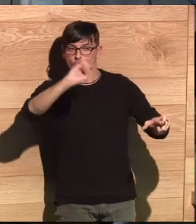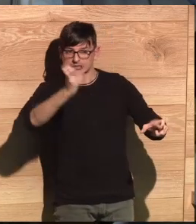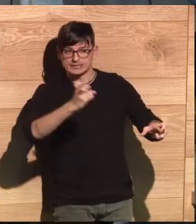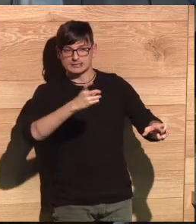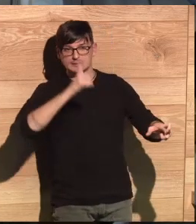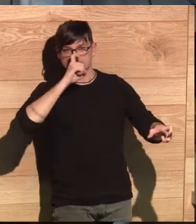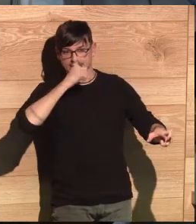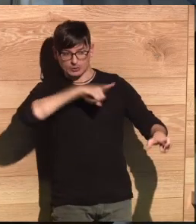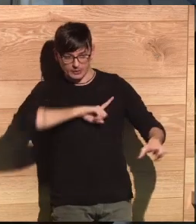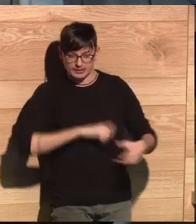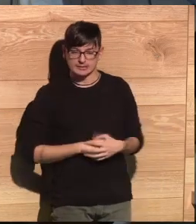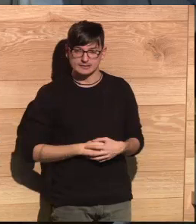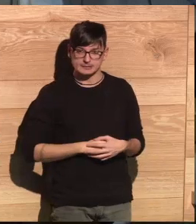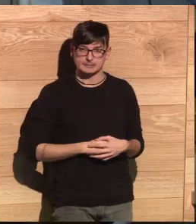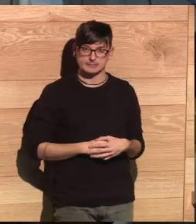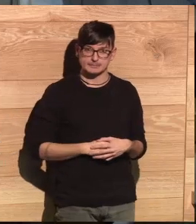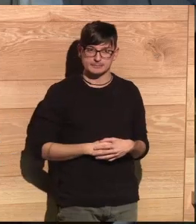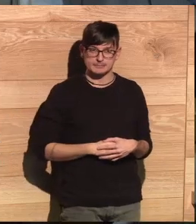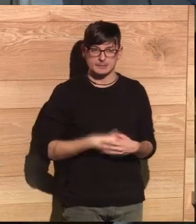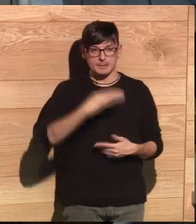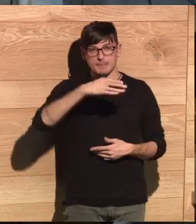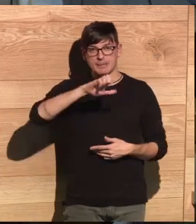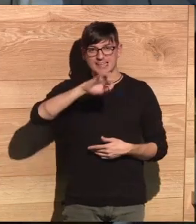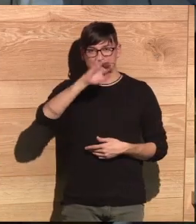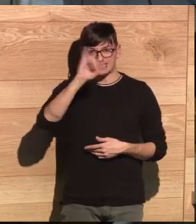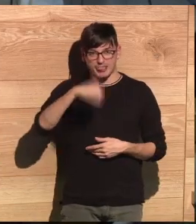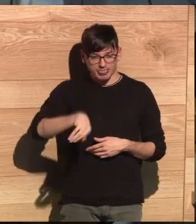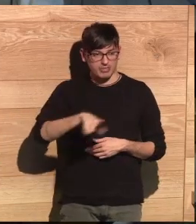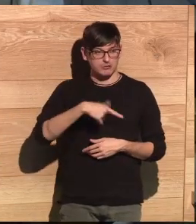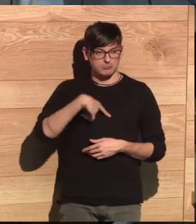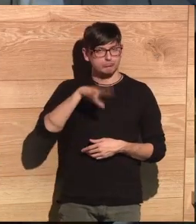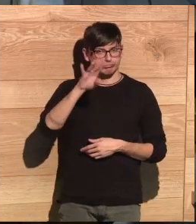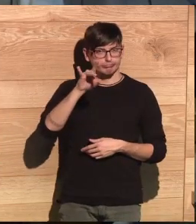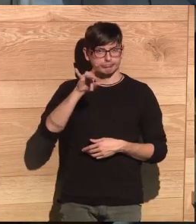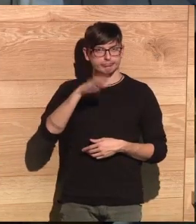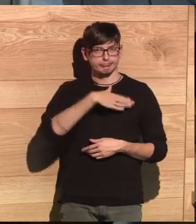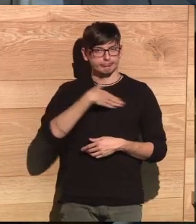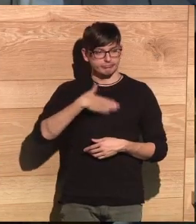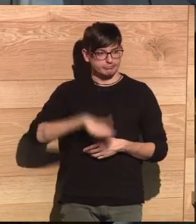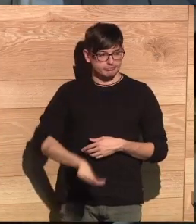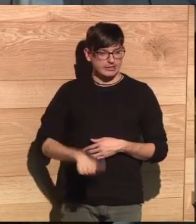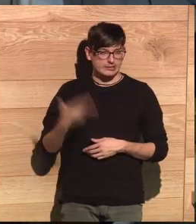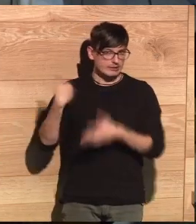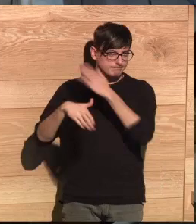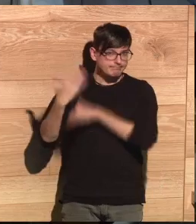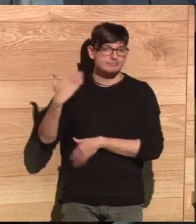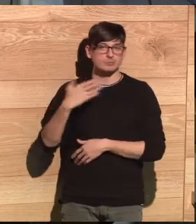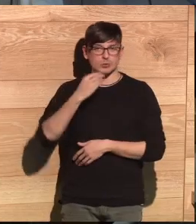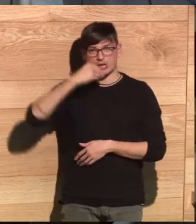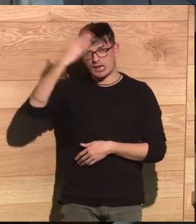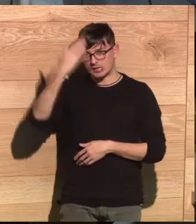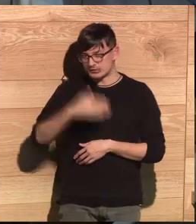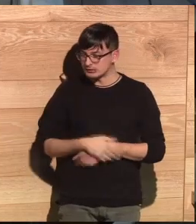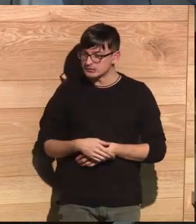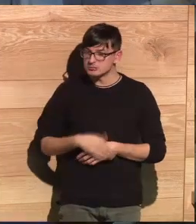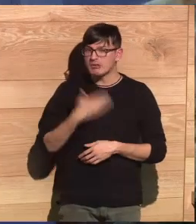ha mencionado. Beatriz. Sí, a mí me hubiera encantado, pero sobre todo porque hay una edad en la que los niños,